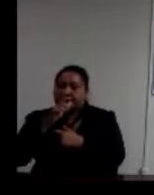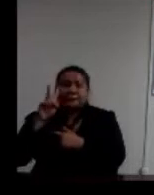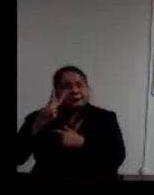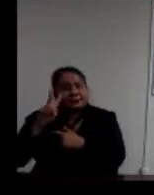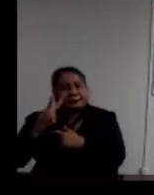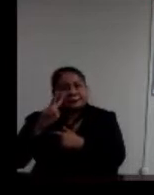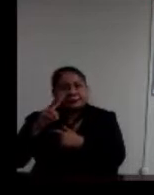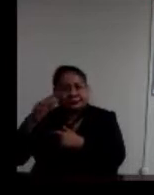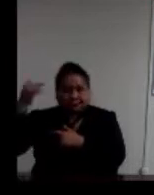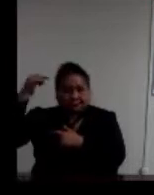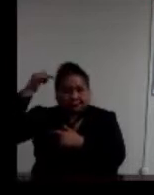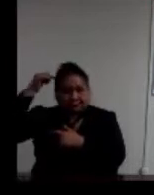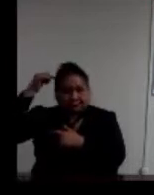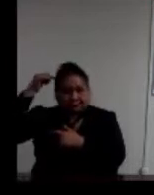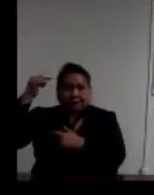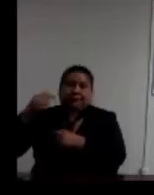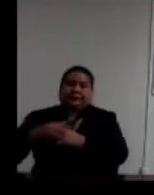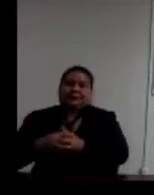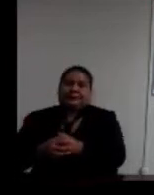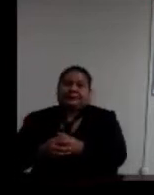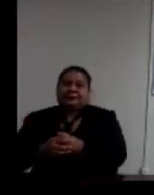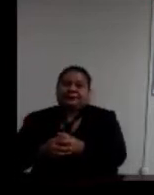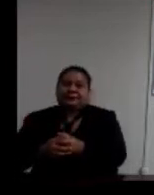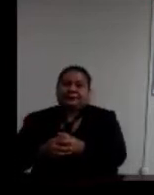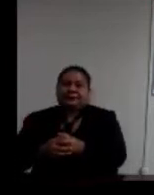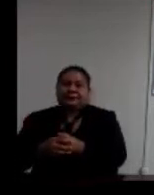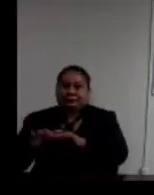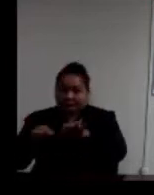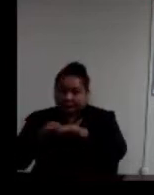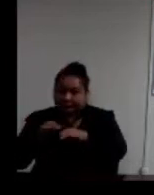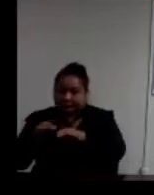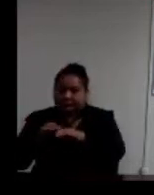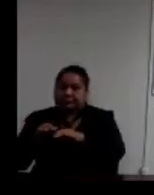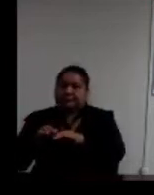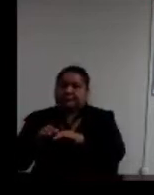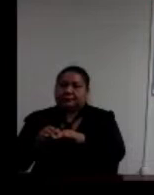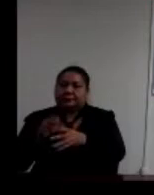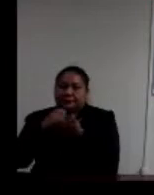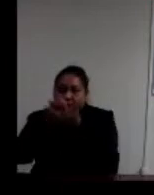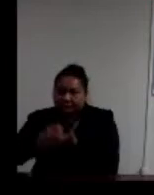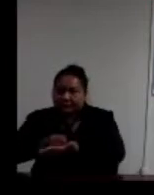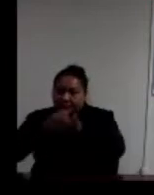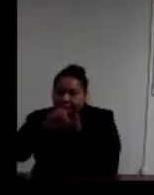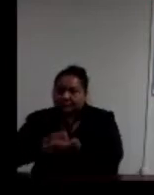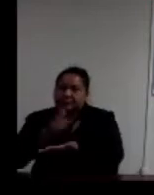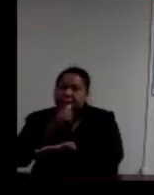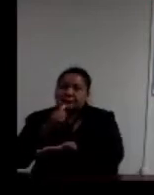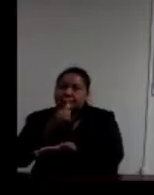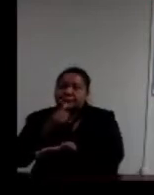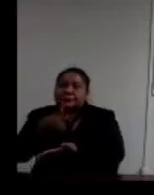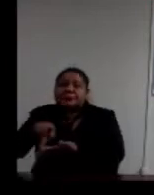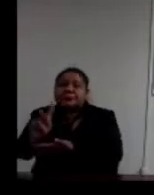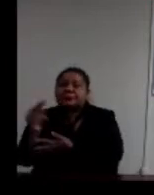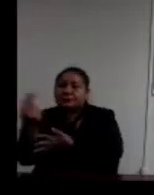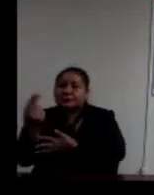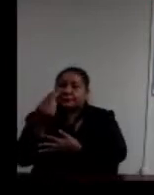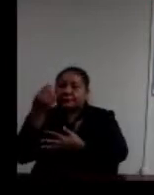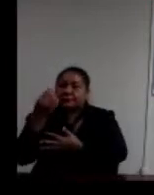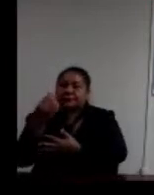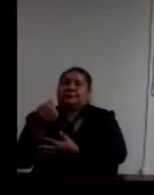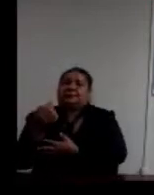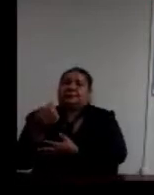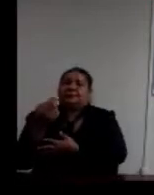encuentra en el lóbulo temporal. Entonces, para mandarlo ya directamente a terapia del lenguaje, pero con un tratamiento